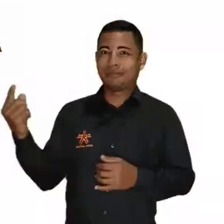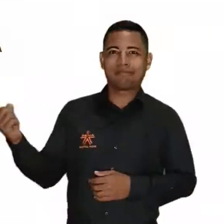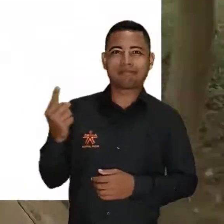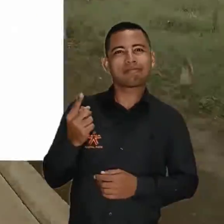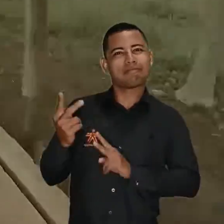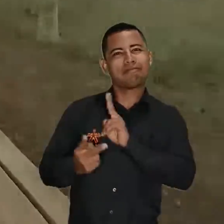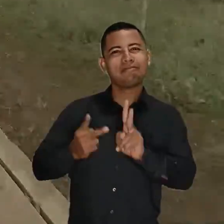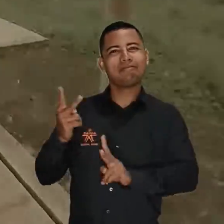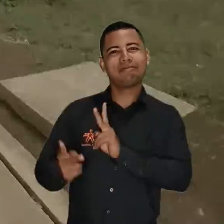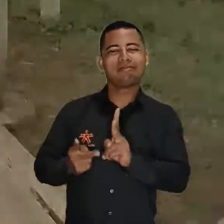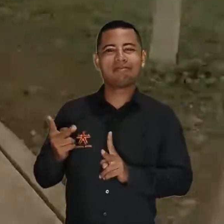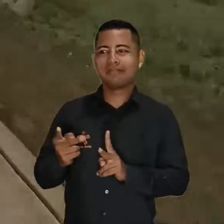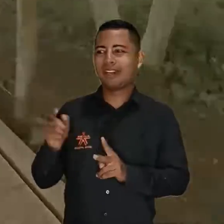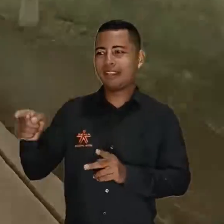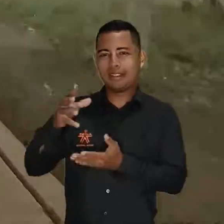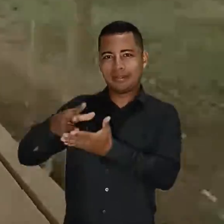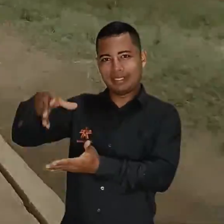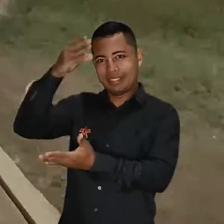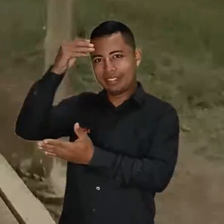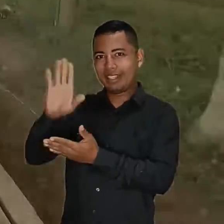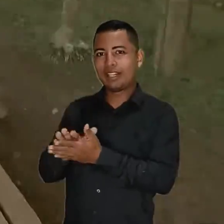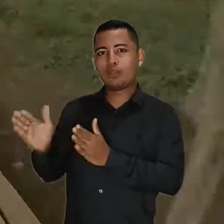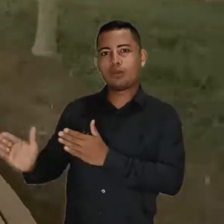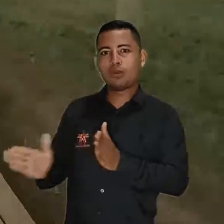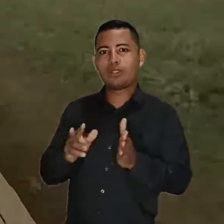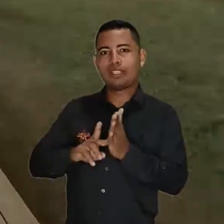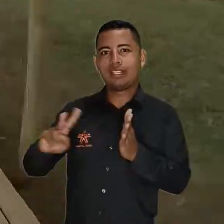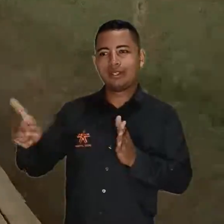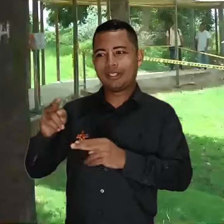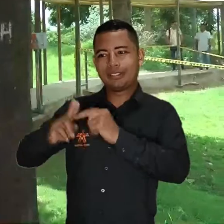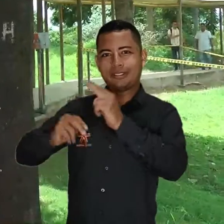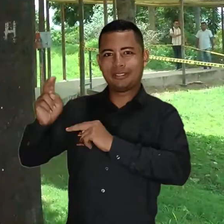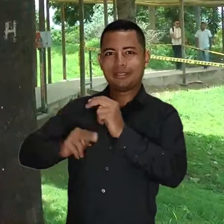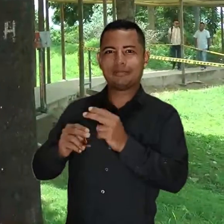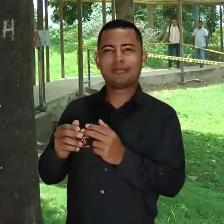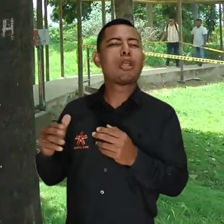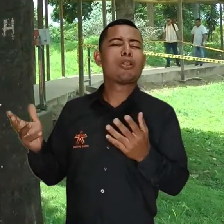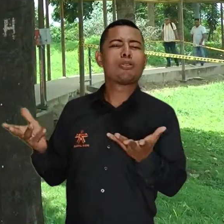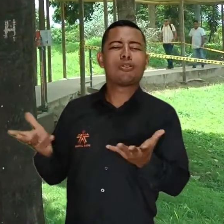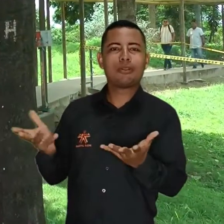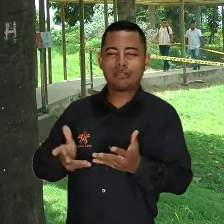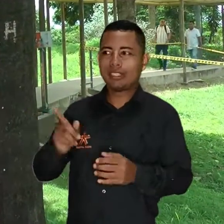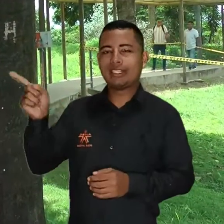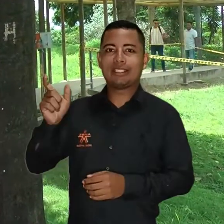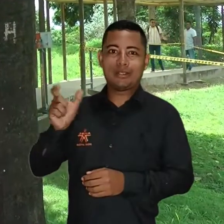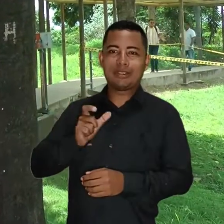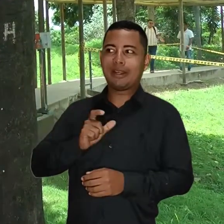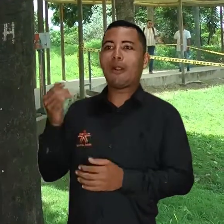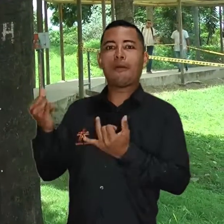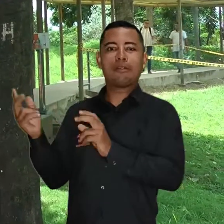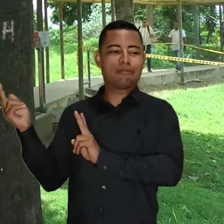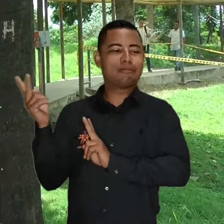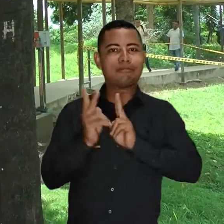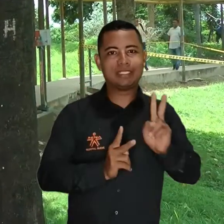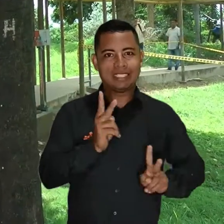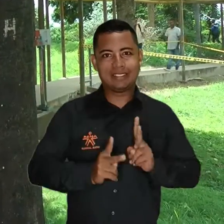Hoy estamos siendo visitados por los estimados aprendices del curso técnico en construcción que se desarrolla